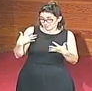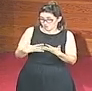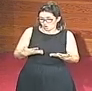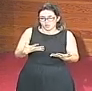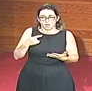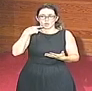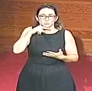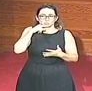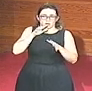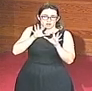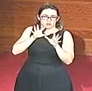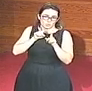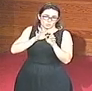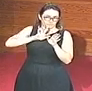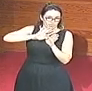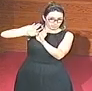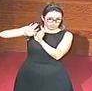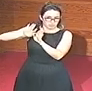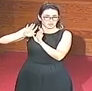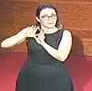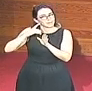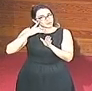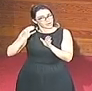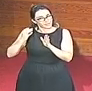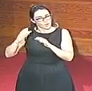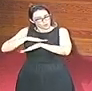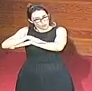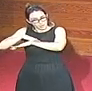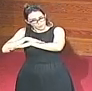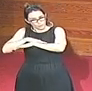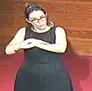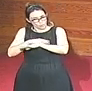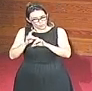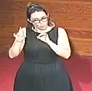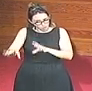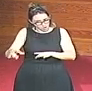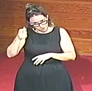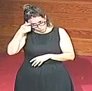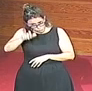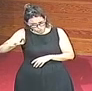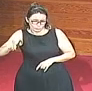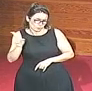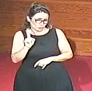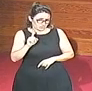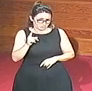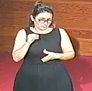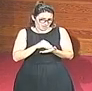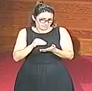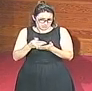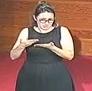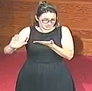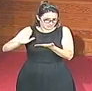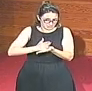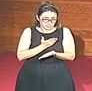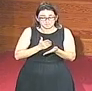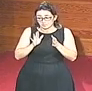son el Kremlin, no asimilemos siempre pueblo a gobierno porque no tiene nada que ver en muchos casos. Y pues esto